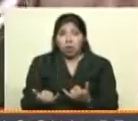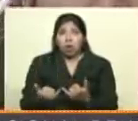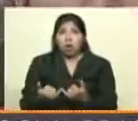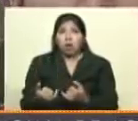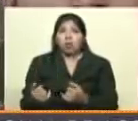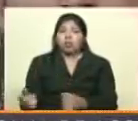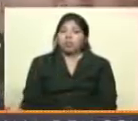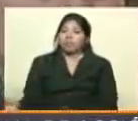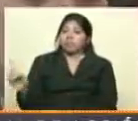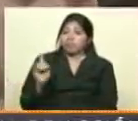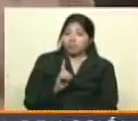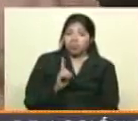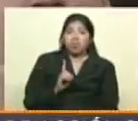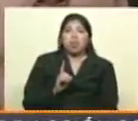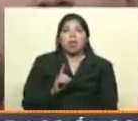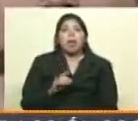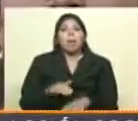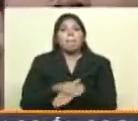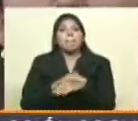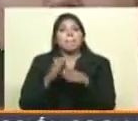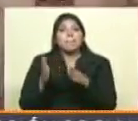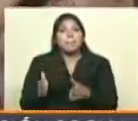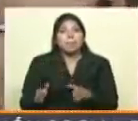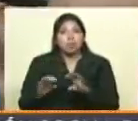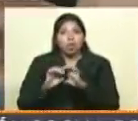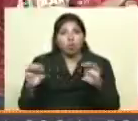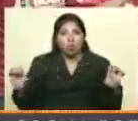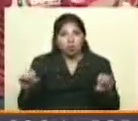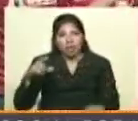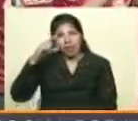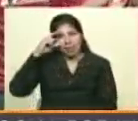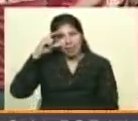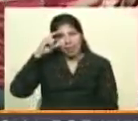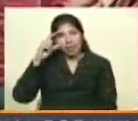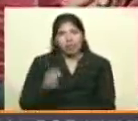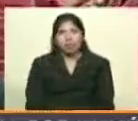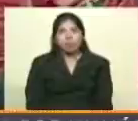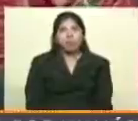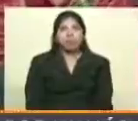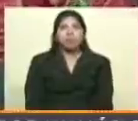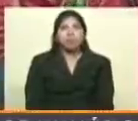de Educación y vicepresidente Elías Jagua.